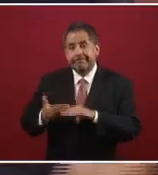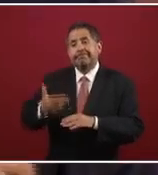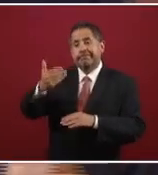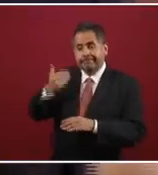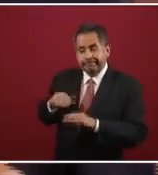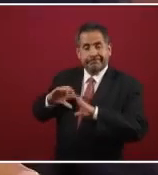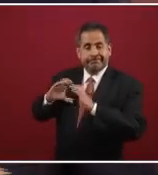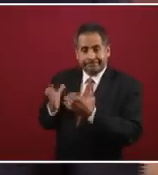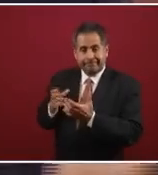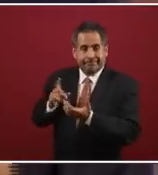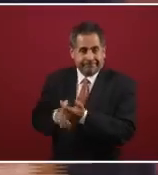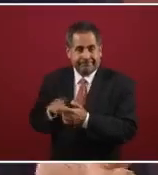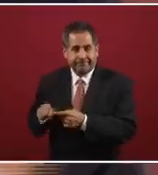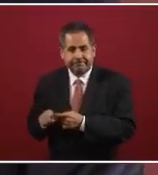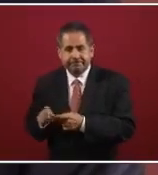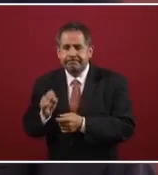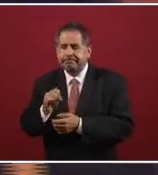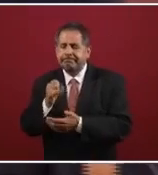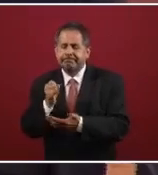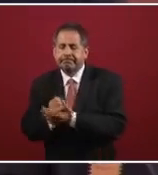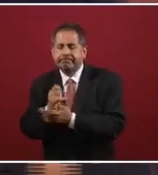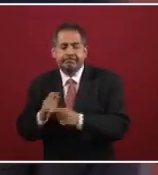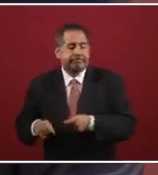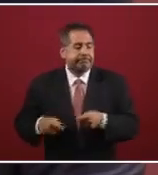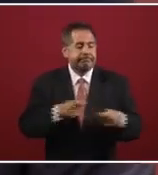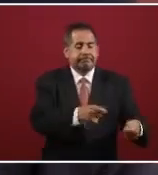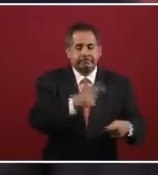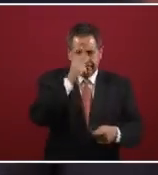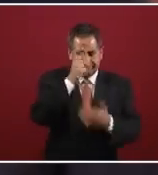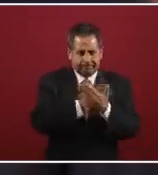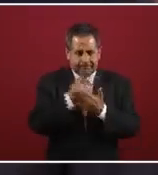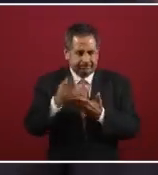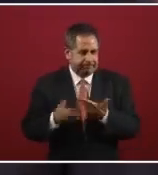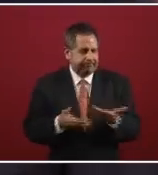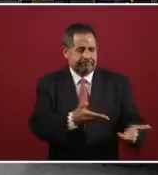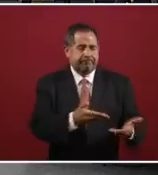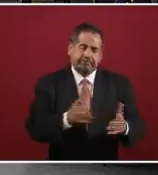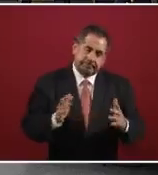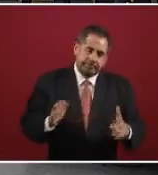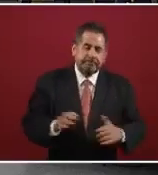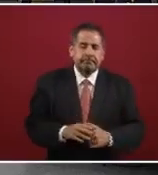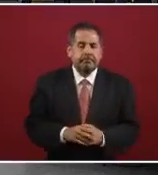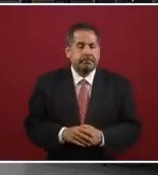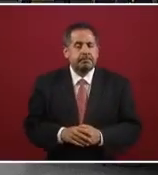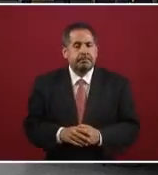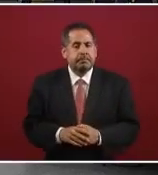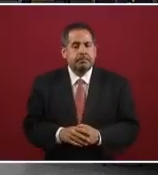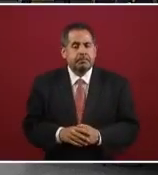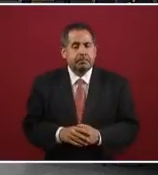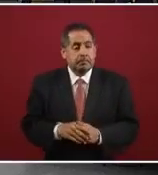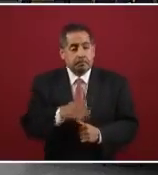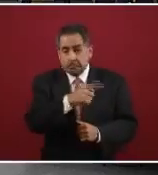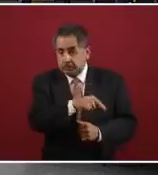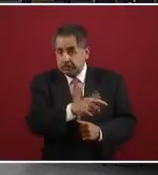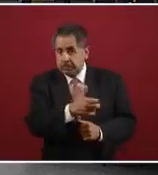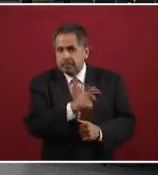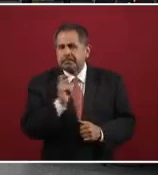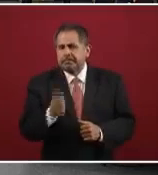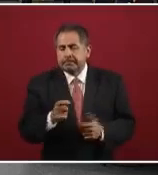resolver del todo lo del proyecto de presupuestos entonces hicieron